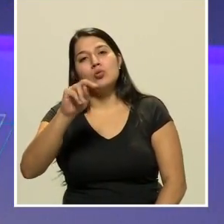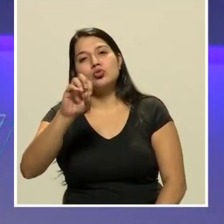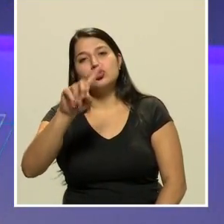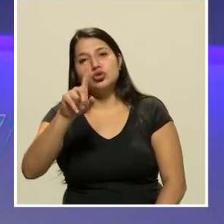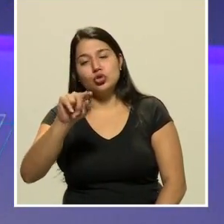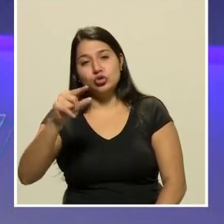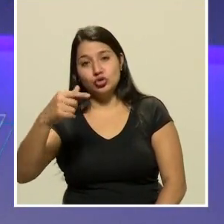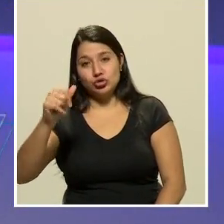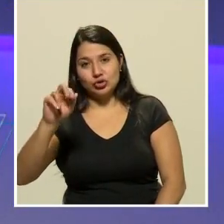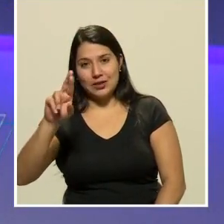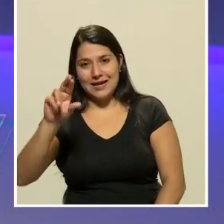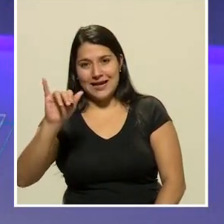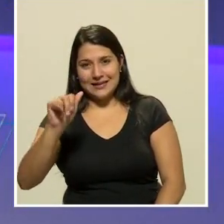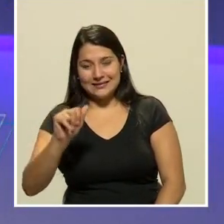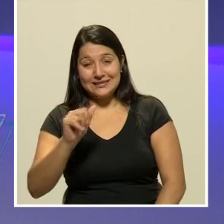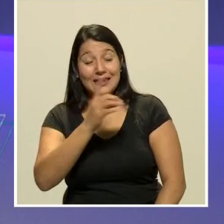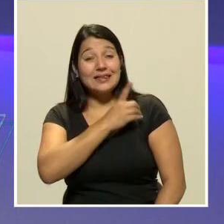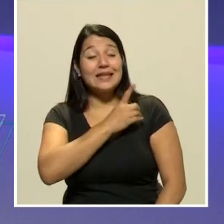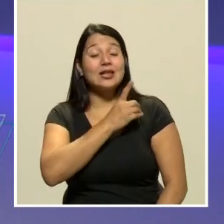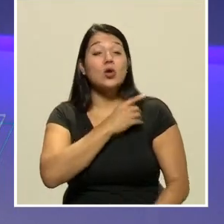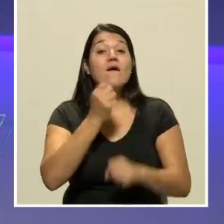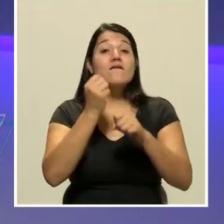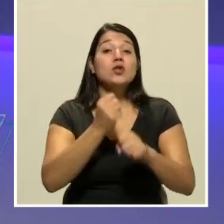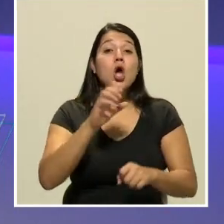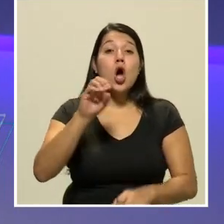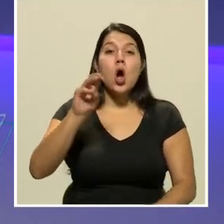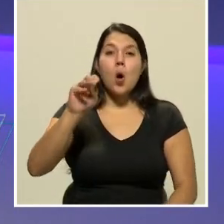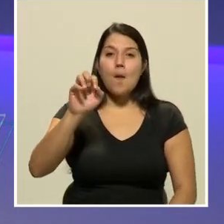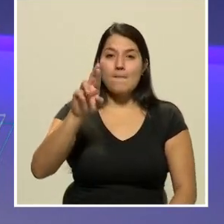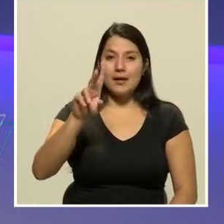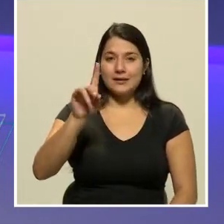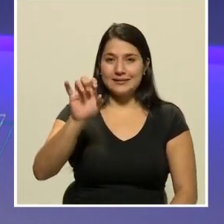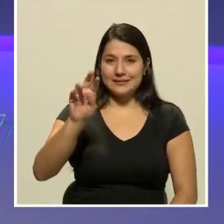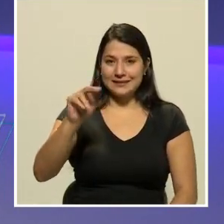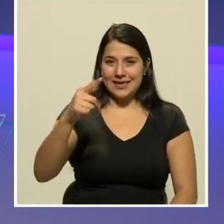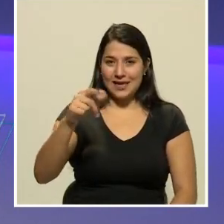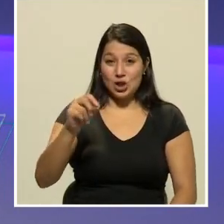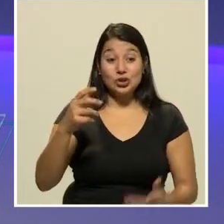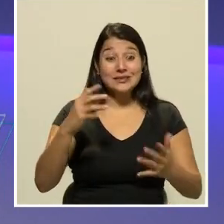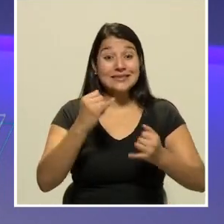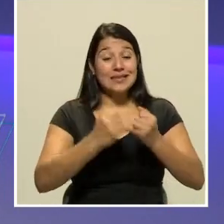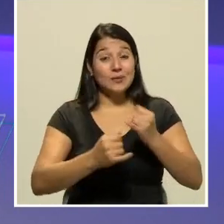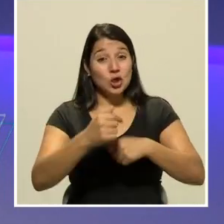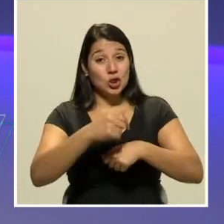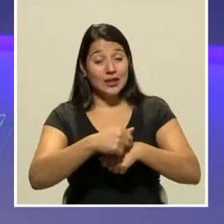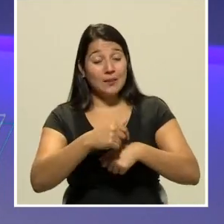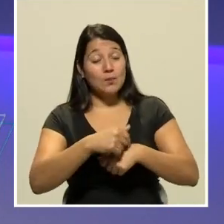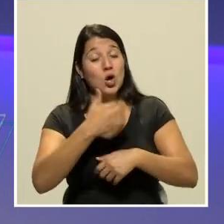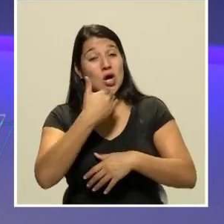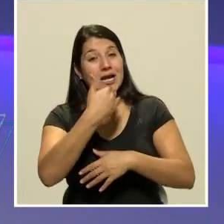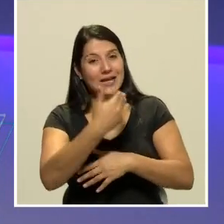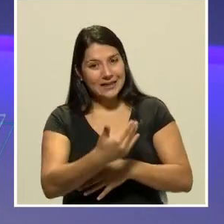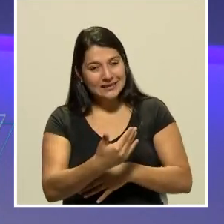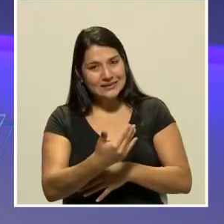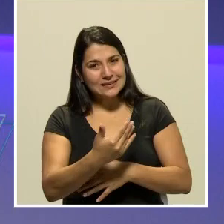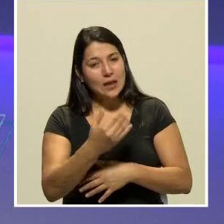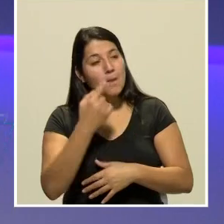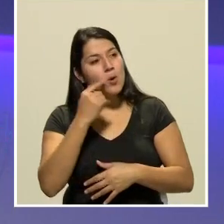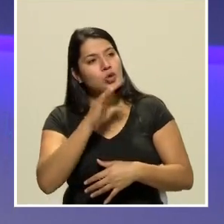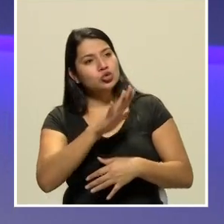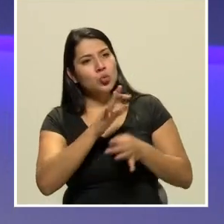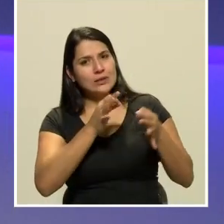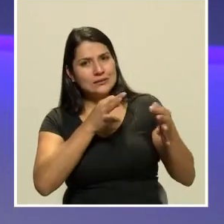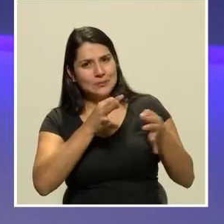García, directora de la Fundación Omar Dengo. Se nos fue el tiempo, yo le agradezco no solo las palabras,